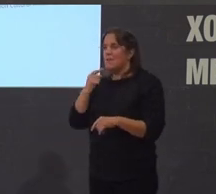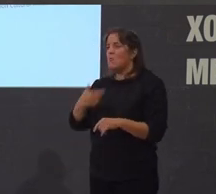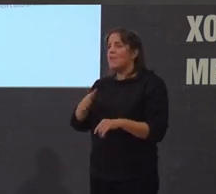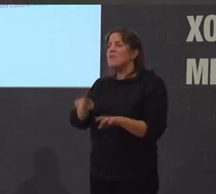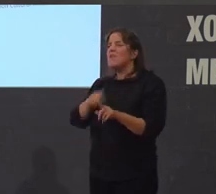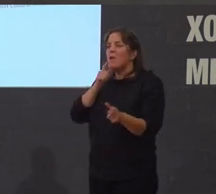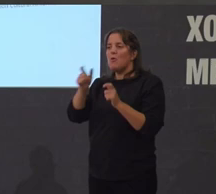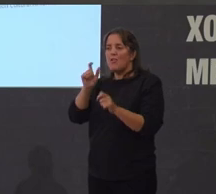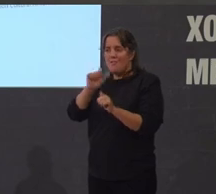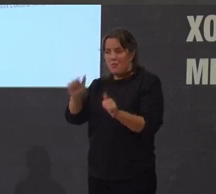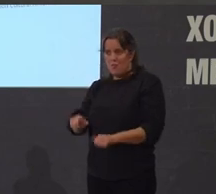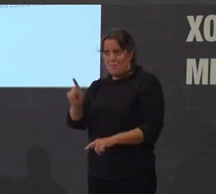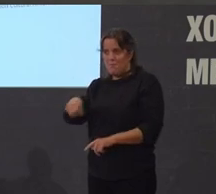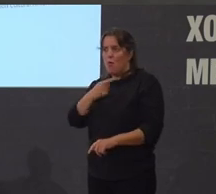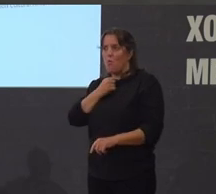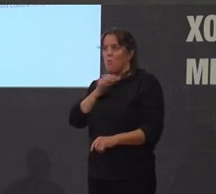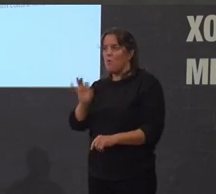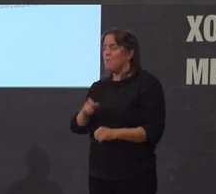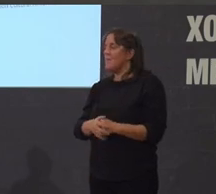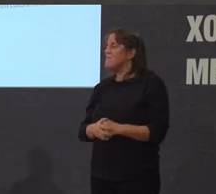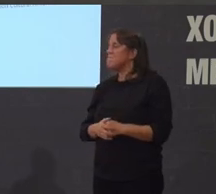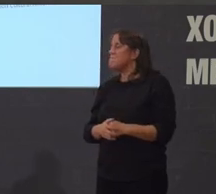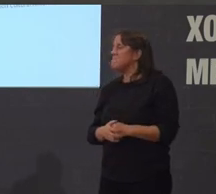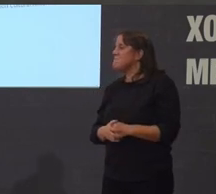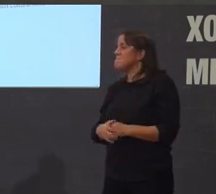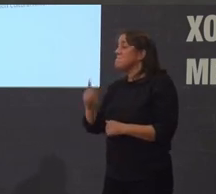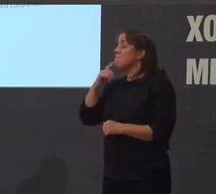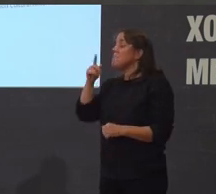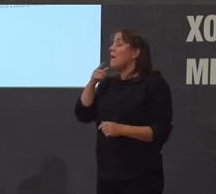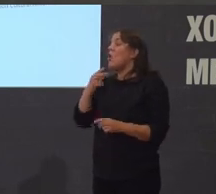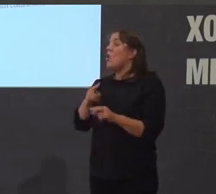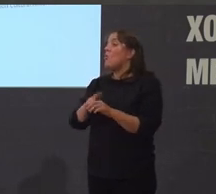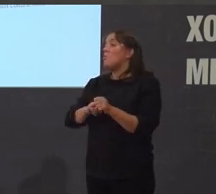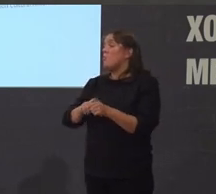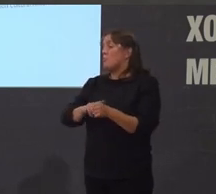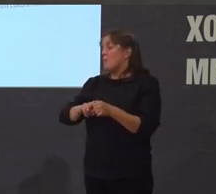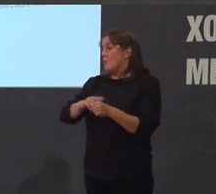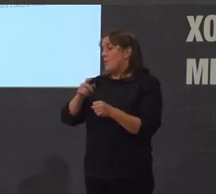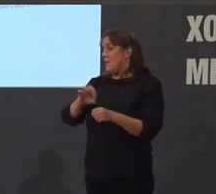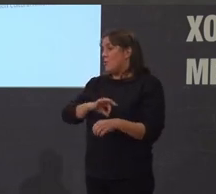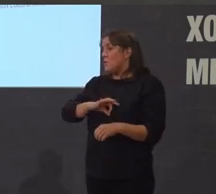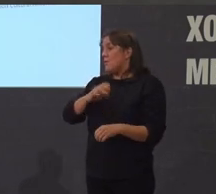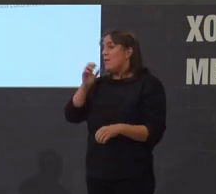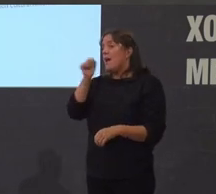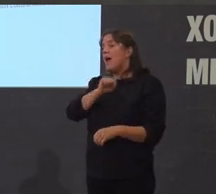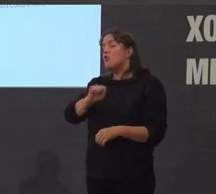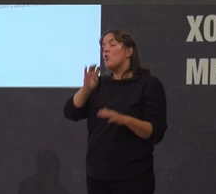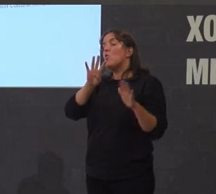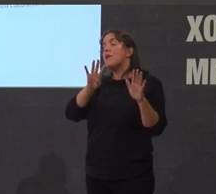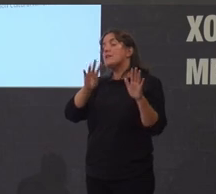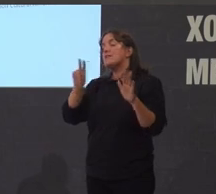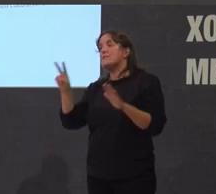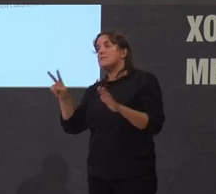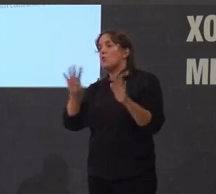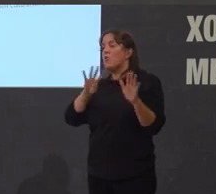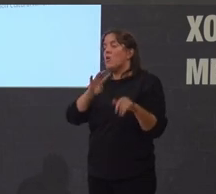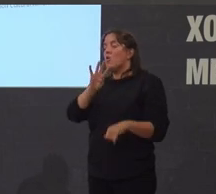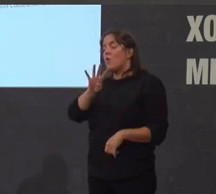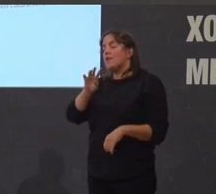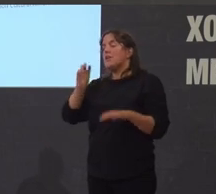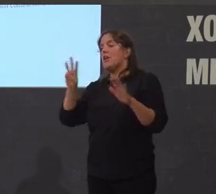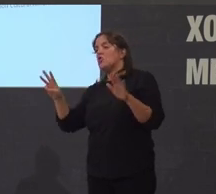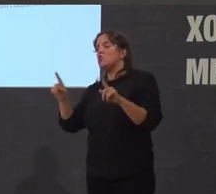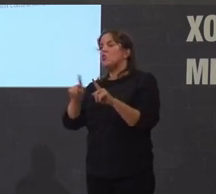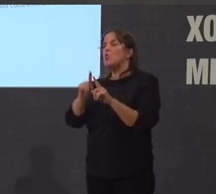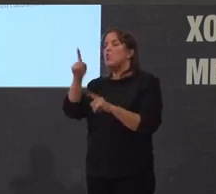protesta y extenderse por la provincia de pontevedra no carente 748 de una